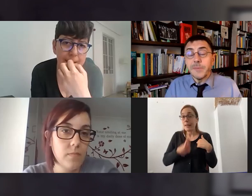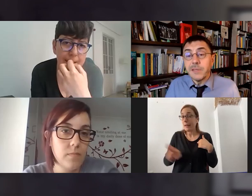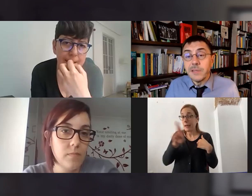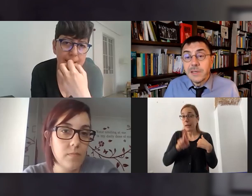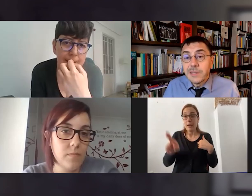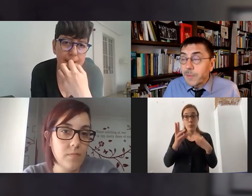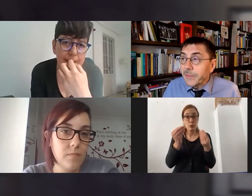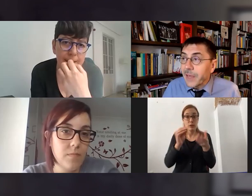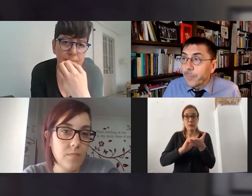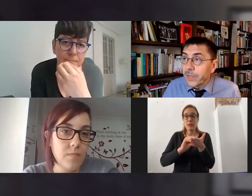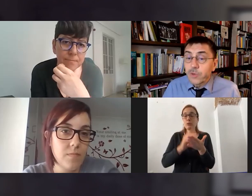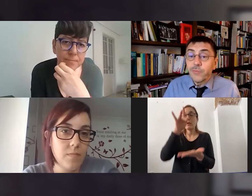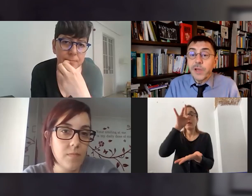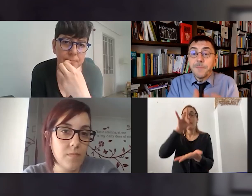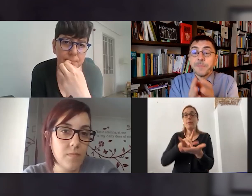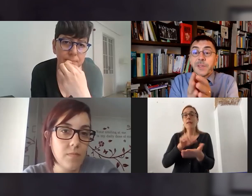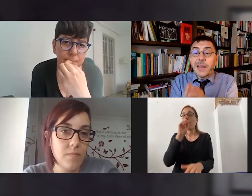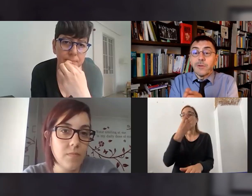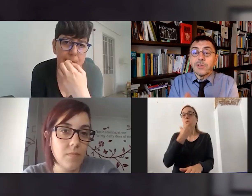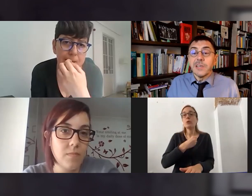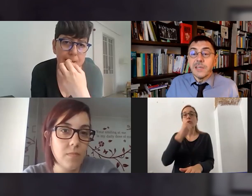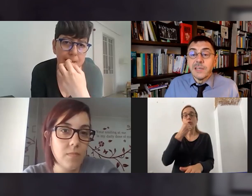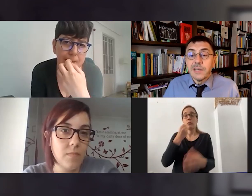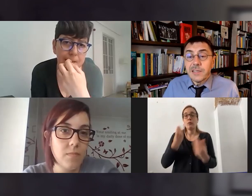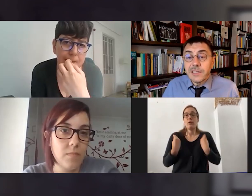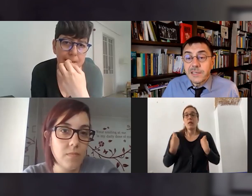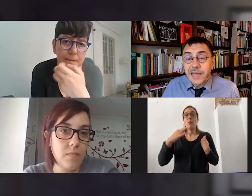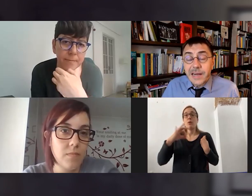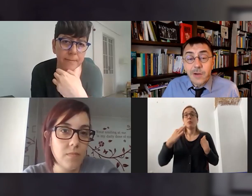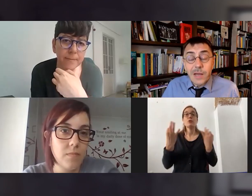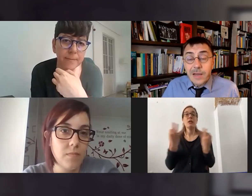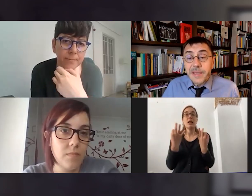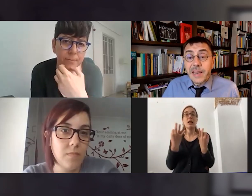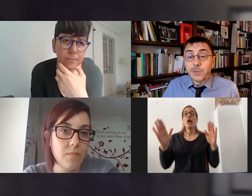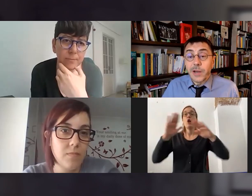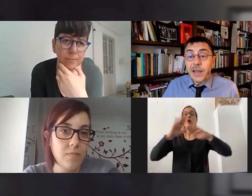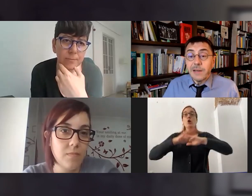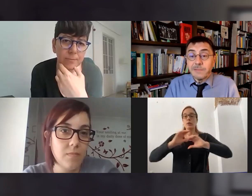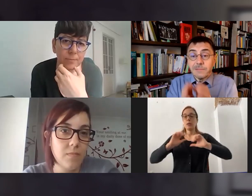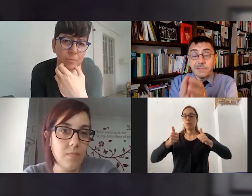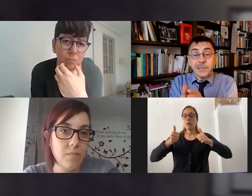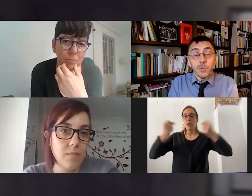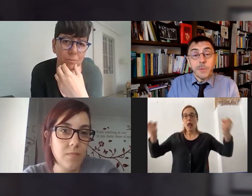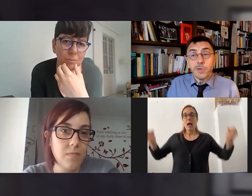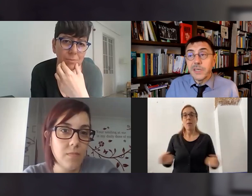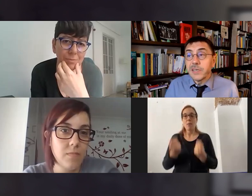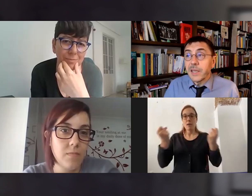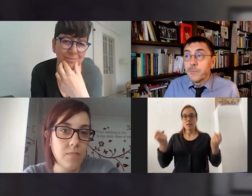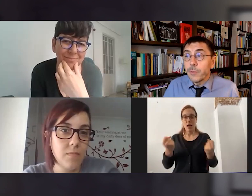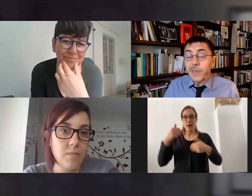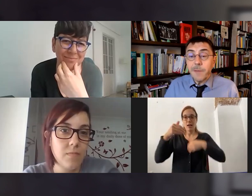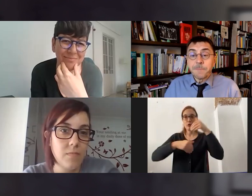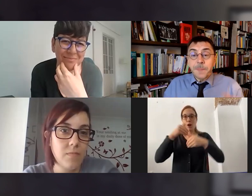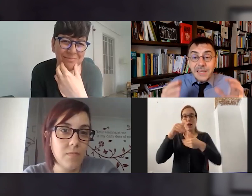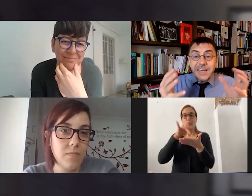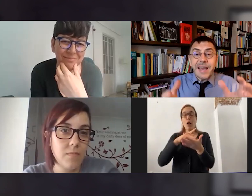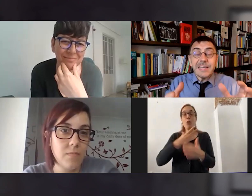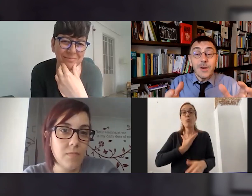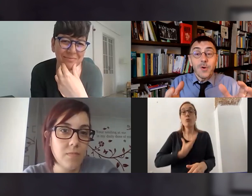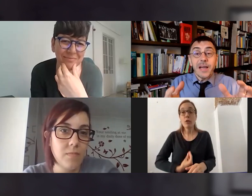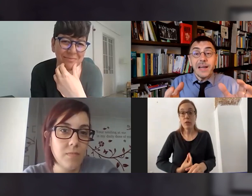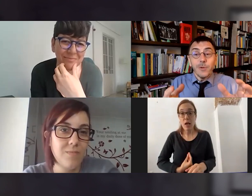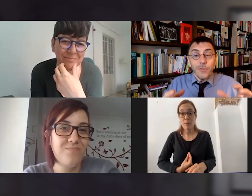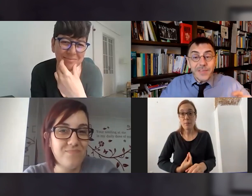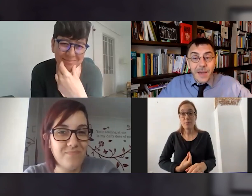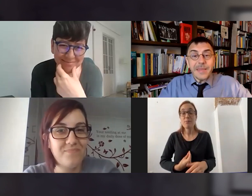bonitos de mi vida en Podemos fue la noche que arrancó la campaña electoral, que estuvimos en Murcia, y llegar a